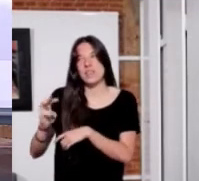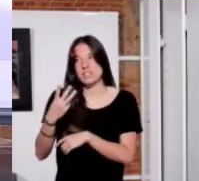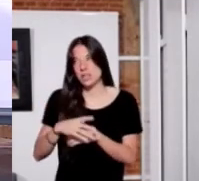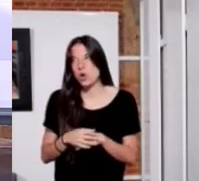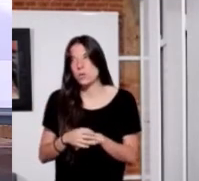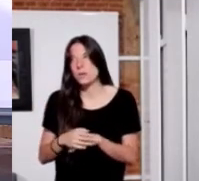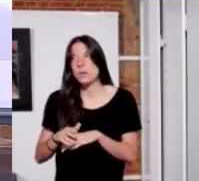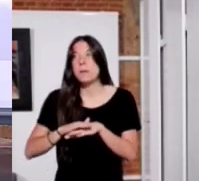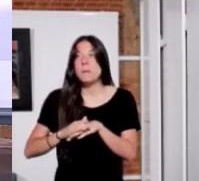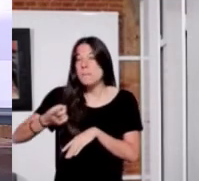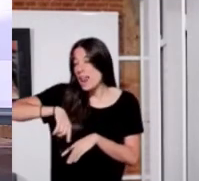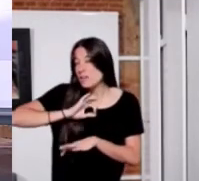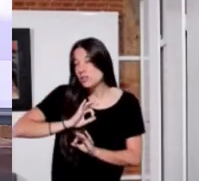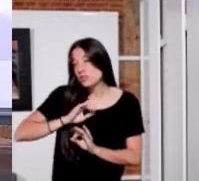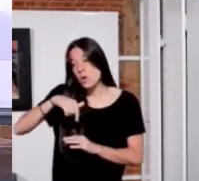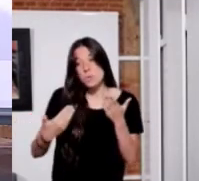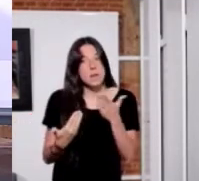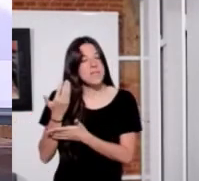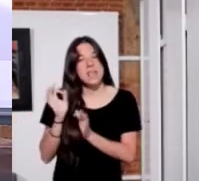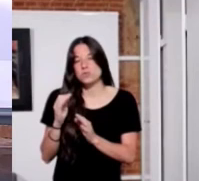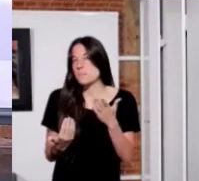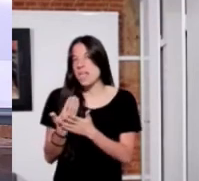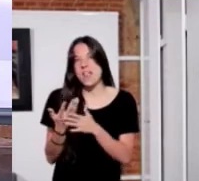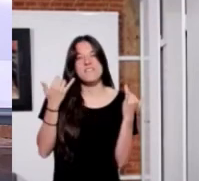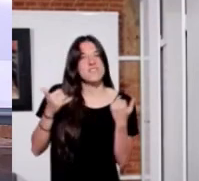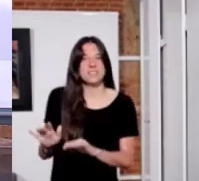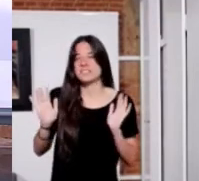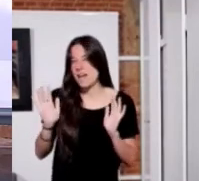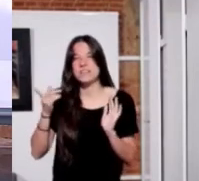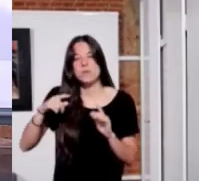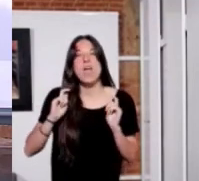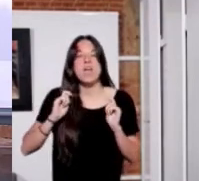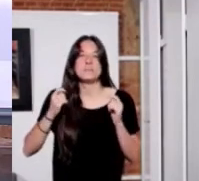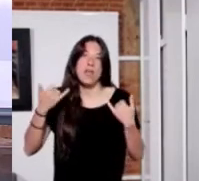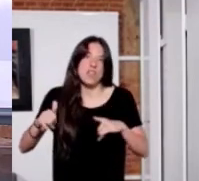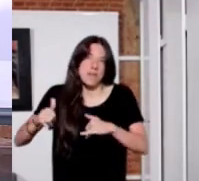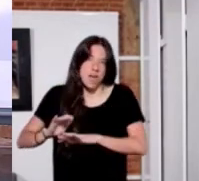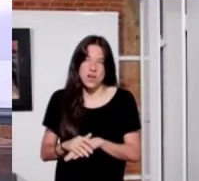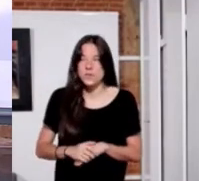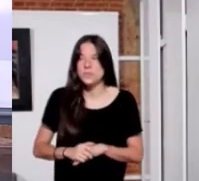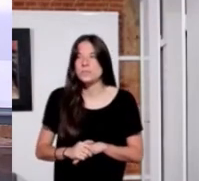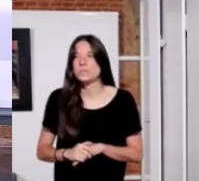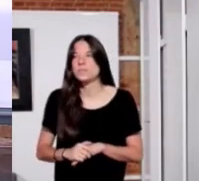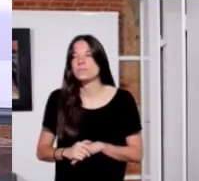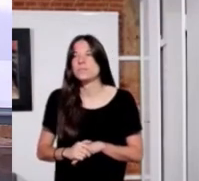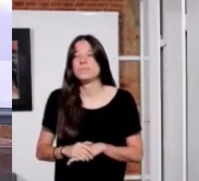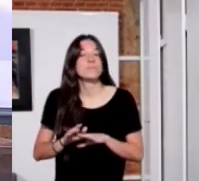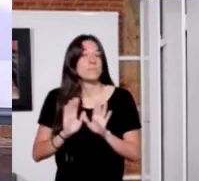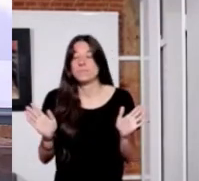para nosotros esta mañana es una mañana de fiesta y de celebración. Nada,